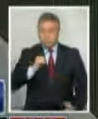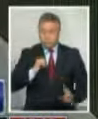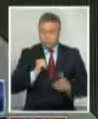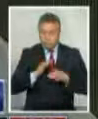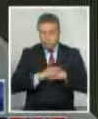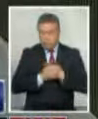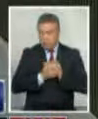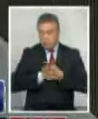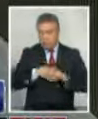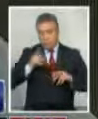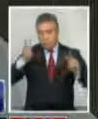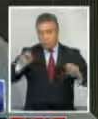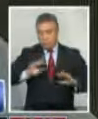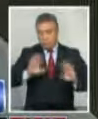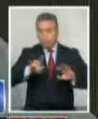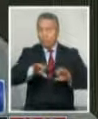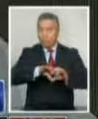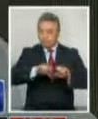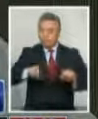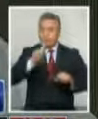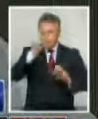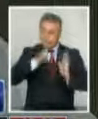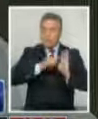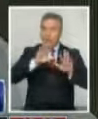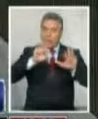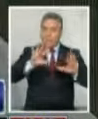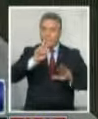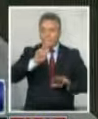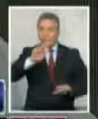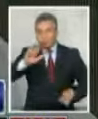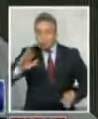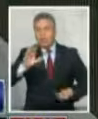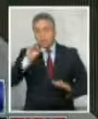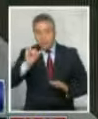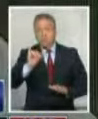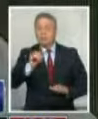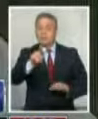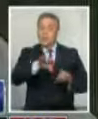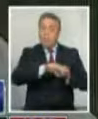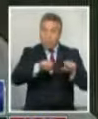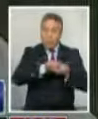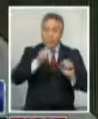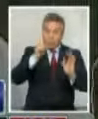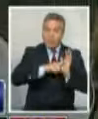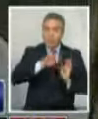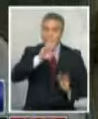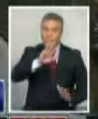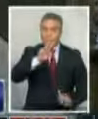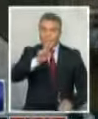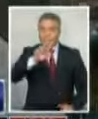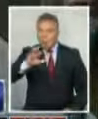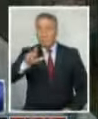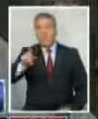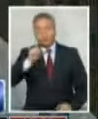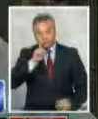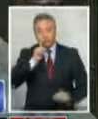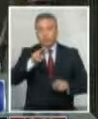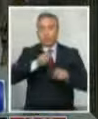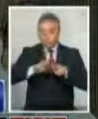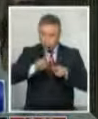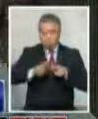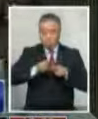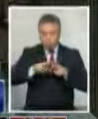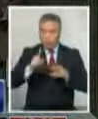tema está regulado en el Tratado de 1929, y el Tratado de 1929 tiene su propio mecanismo de solución de